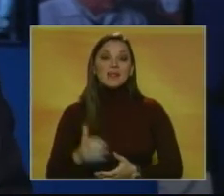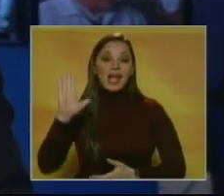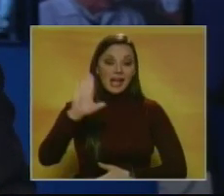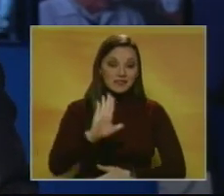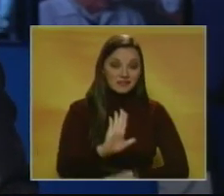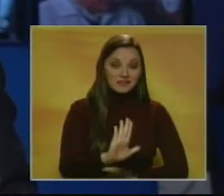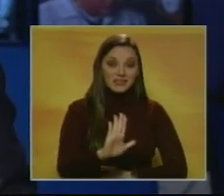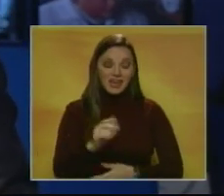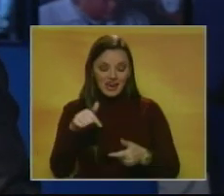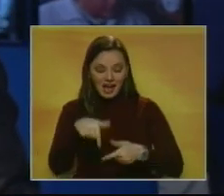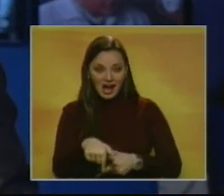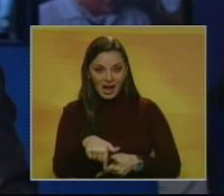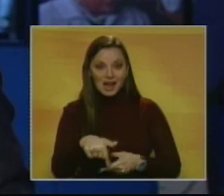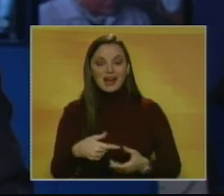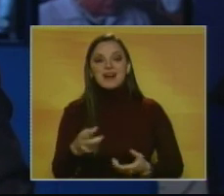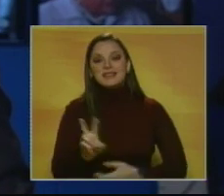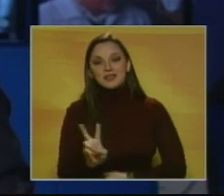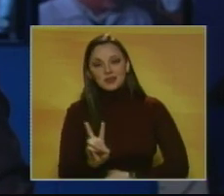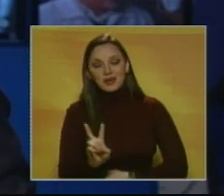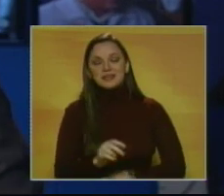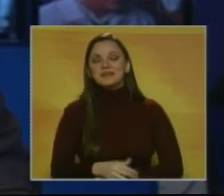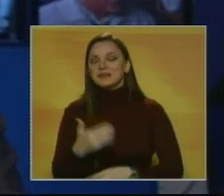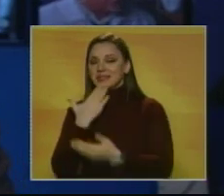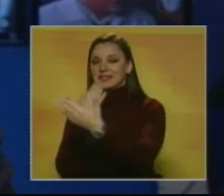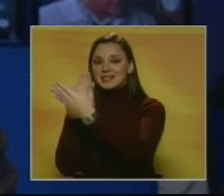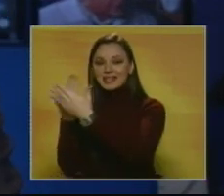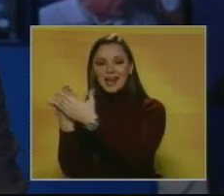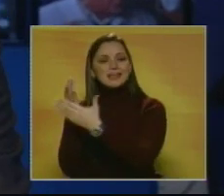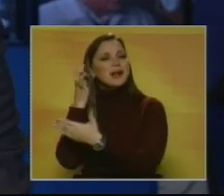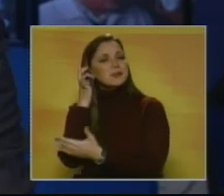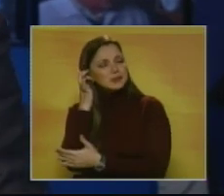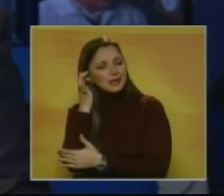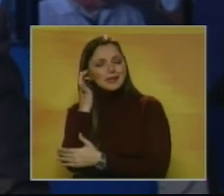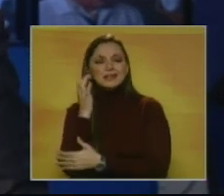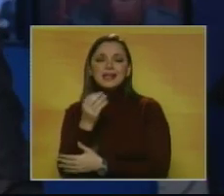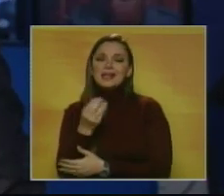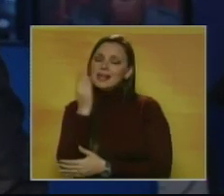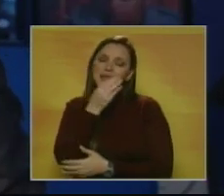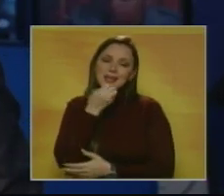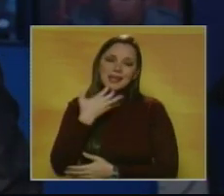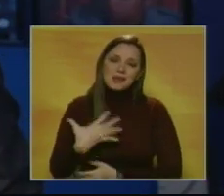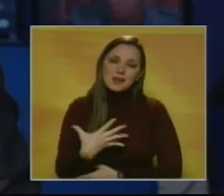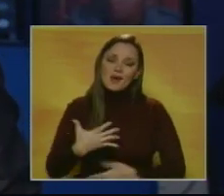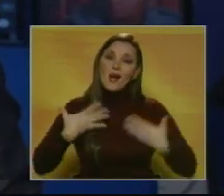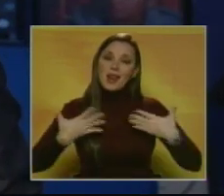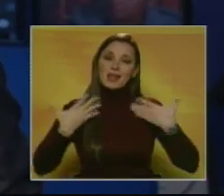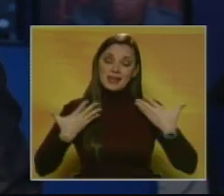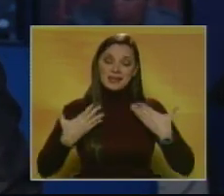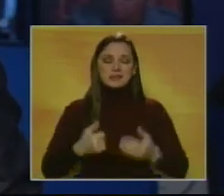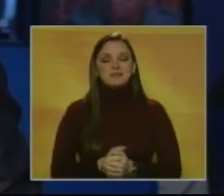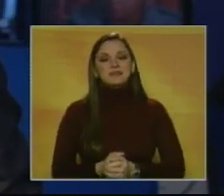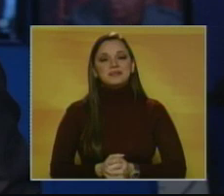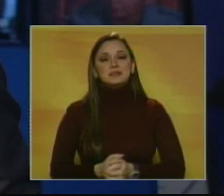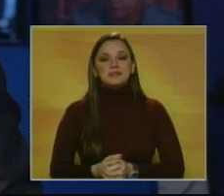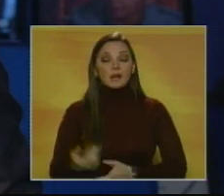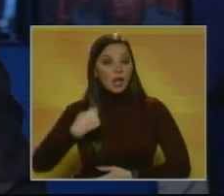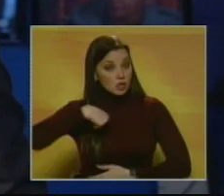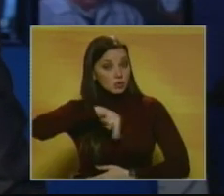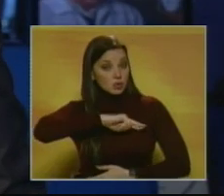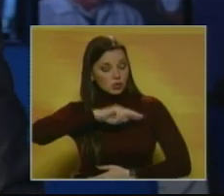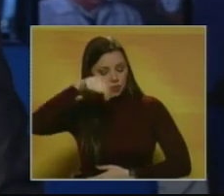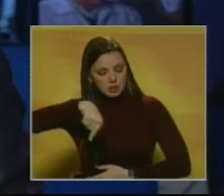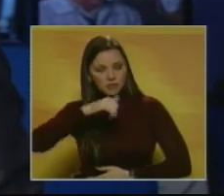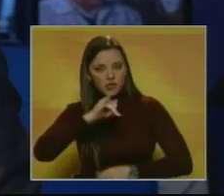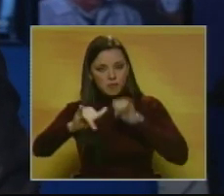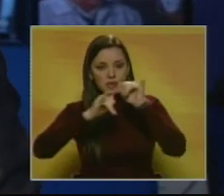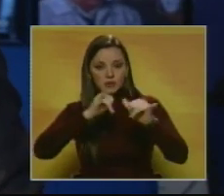viene para Venezuela. Muchísimas gracias, Edimar. Gracias por tantas satisfacciones y tantas alegrías. Nosotros vamos a comenzar la información